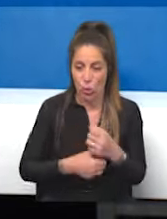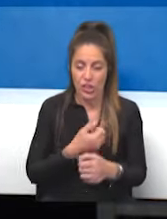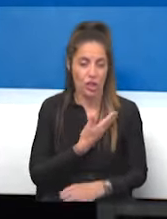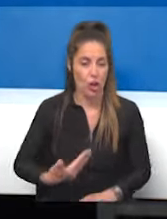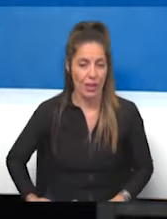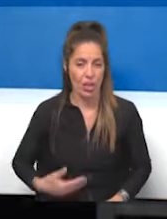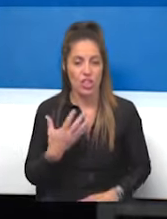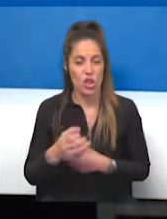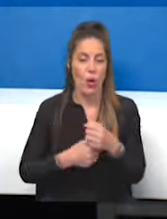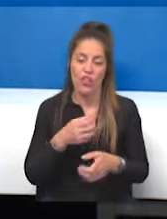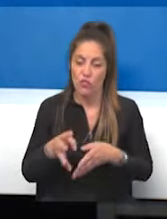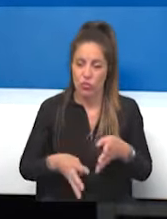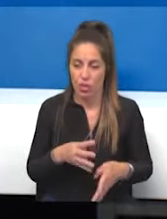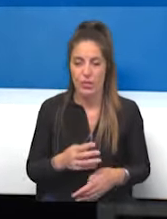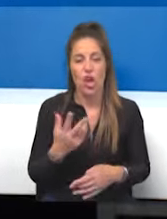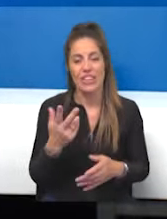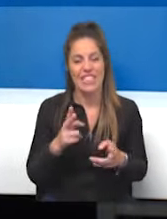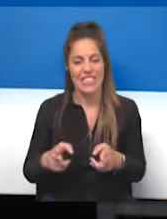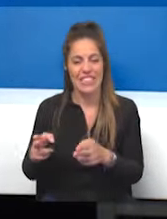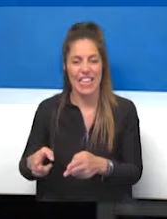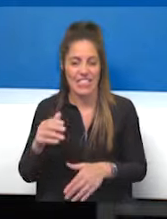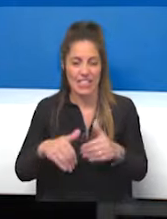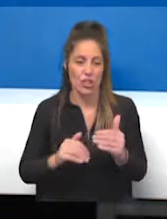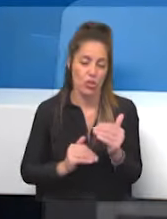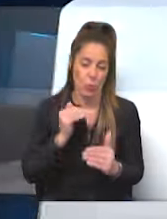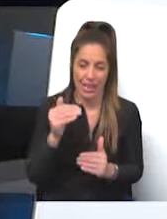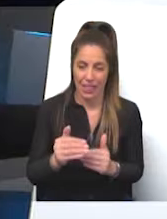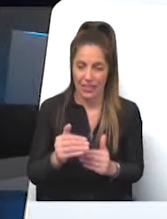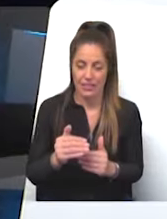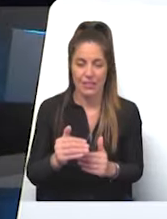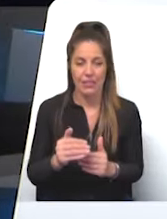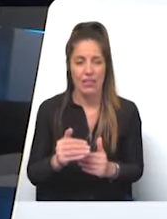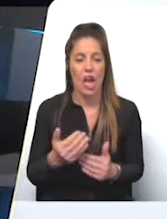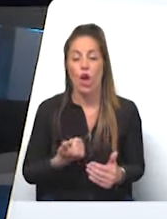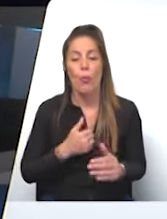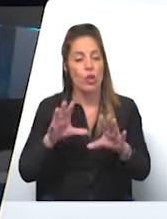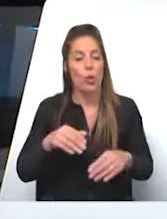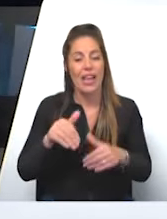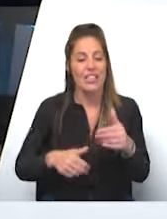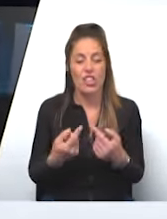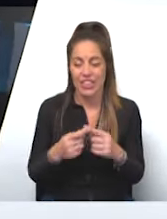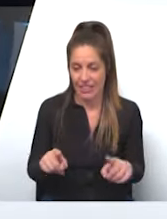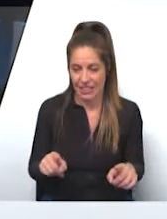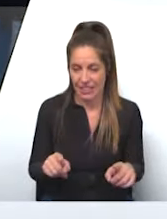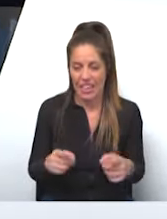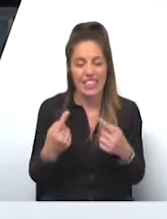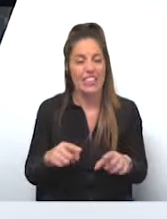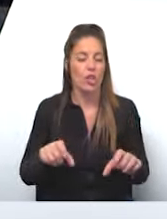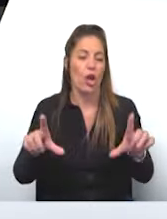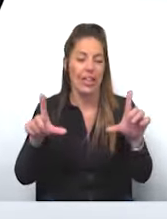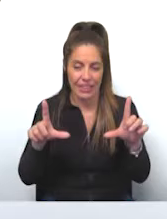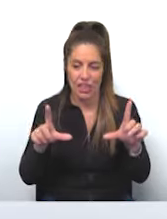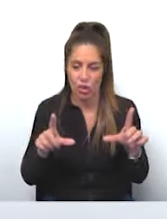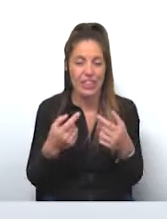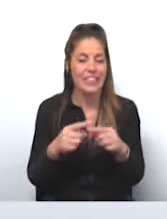en 5 años de funcionamiento con tres instancias electorales superadas y como toda elección es distinta y son distintos los candidatos y son